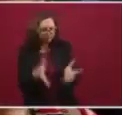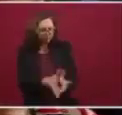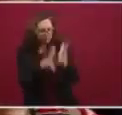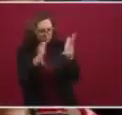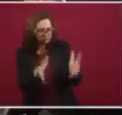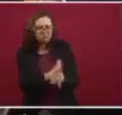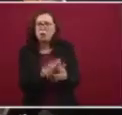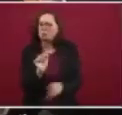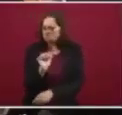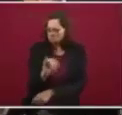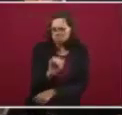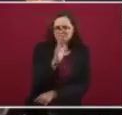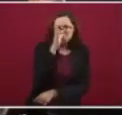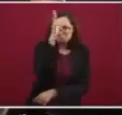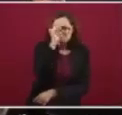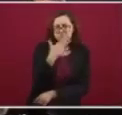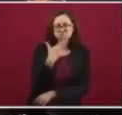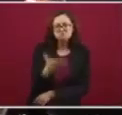acuerdo, de acuerdo.